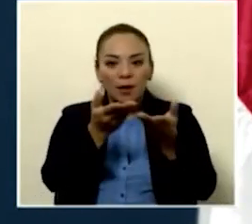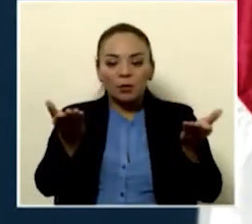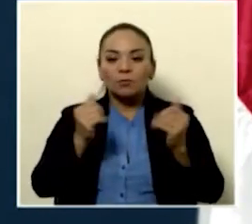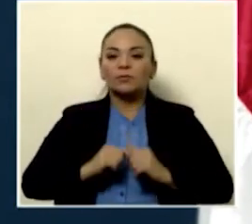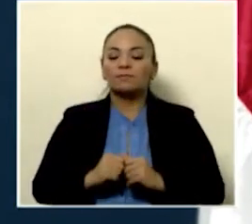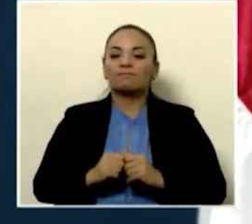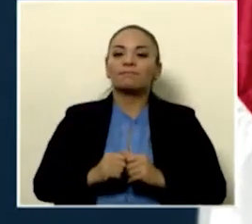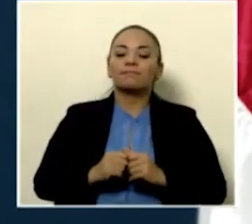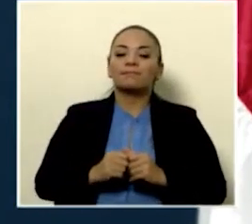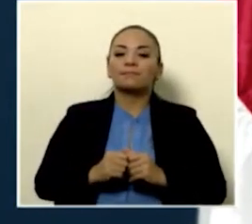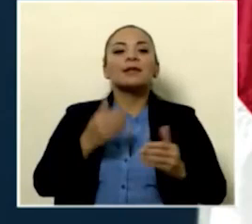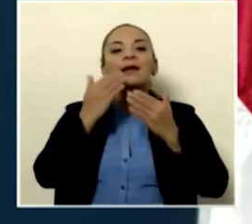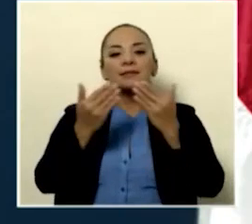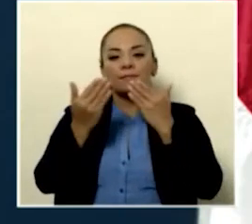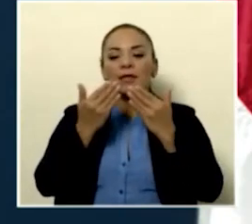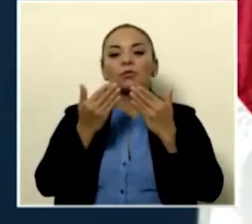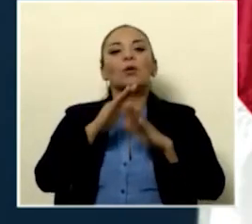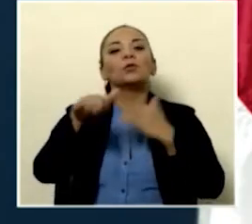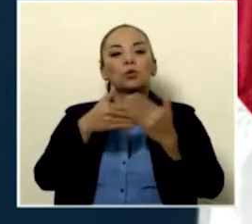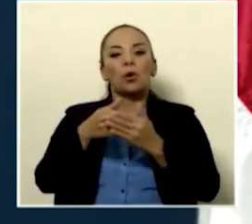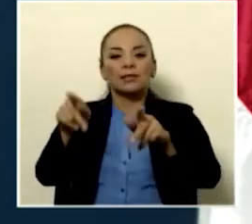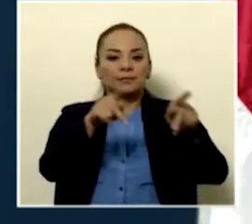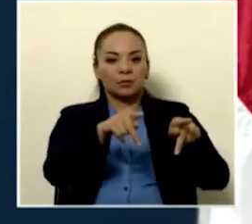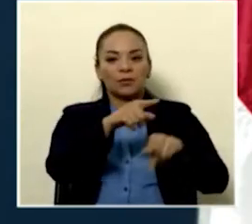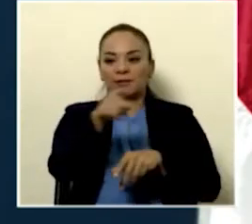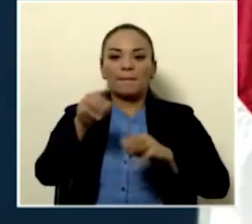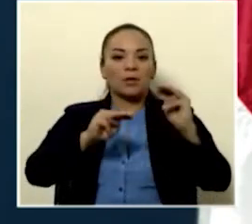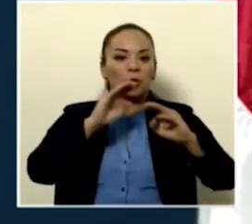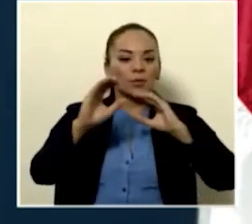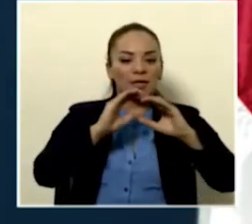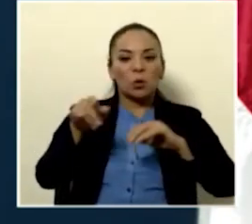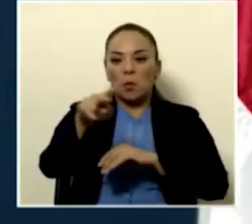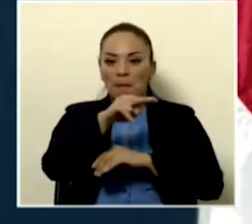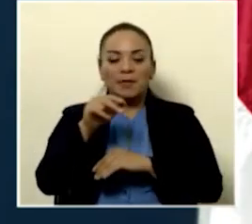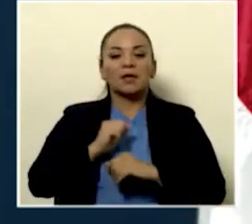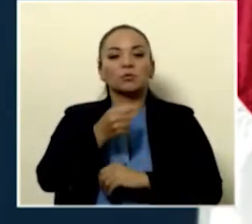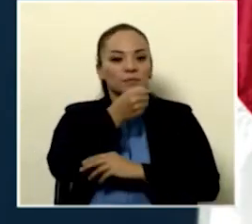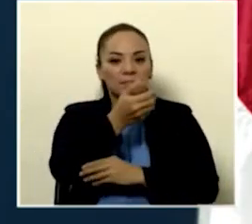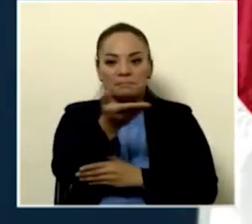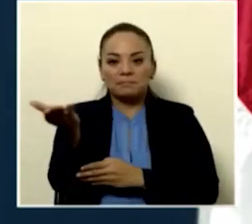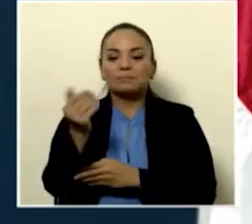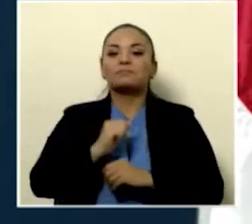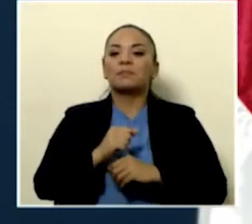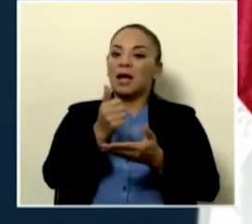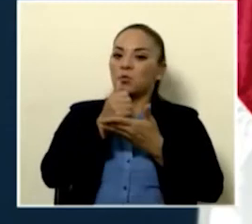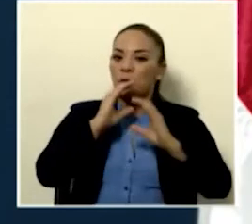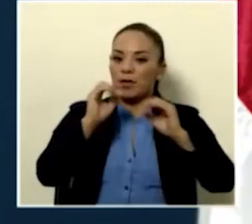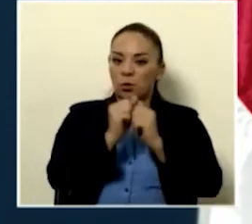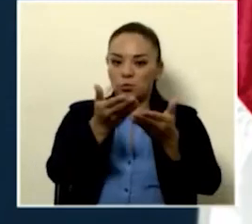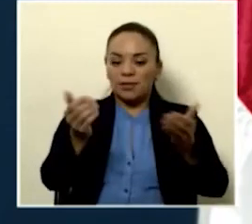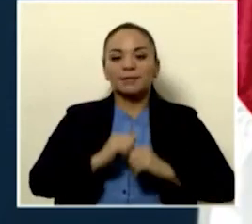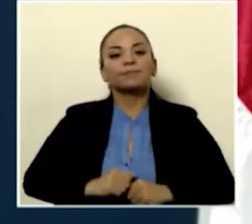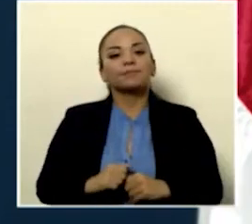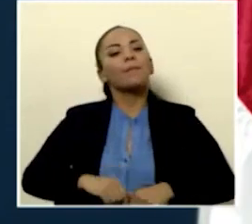Un agradecimiento a los colegas de la prensa que me ayudan a comunicarme con ustedes. Quiero empezar por darle